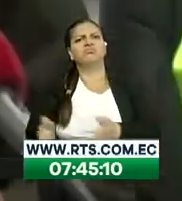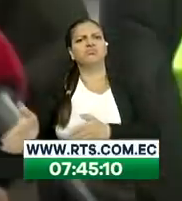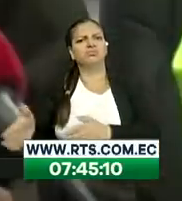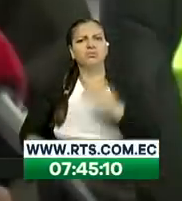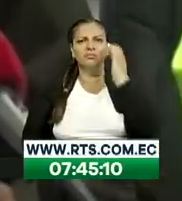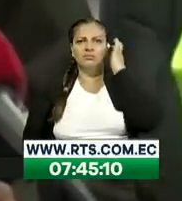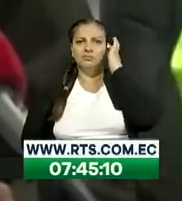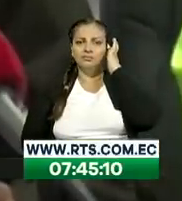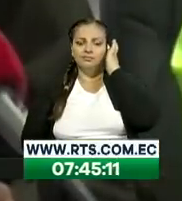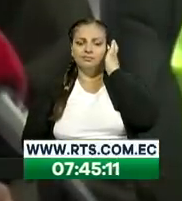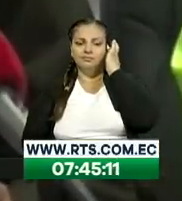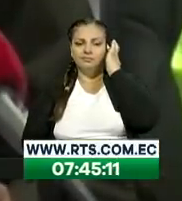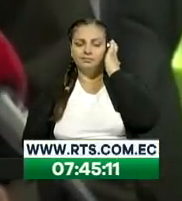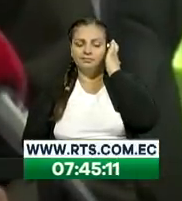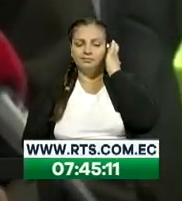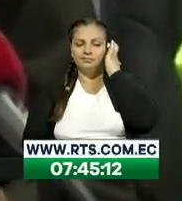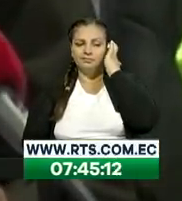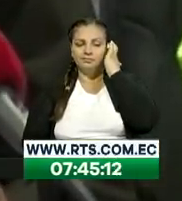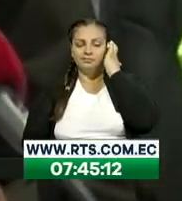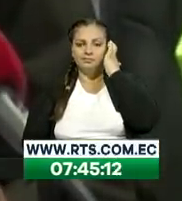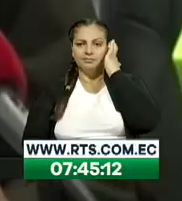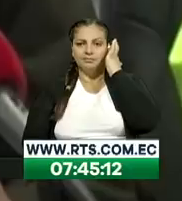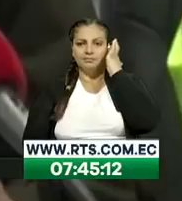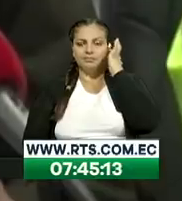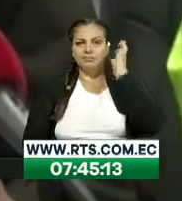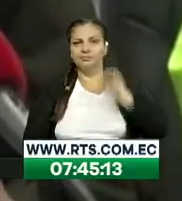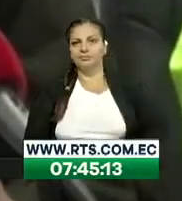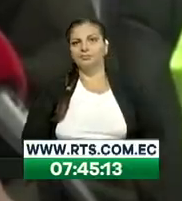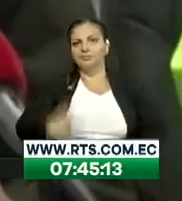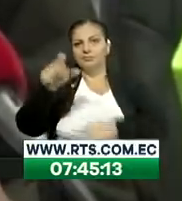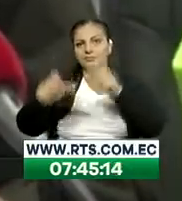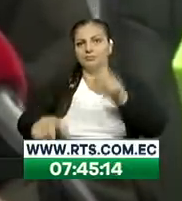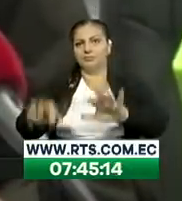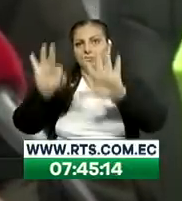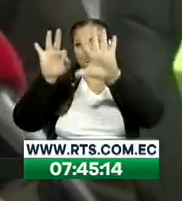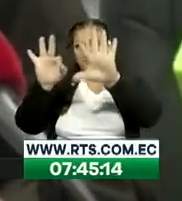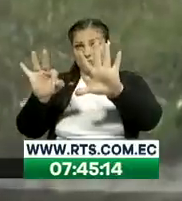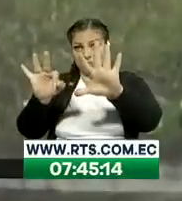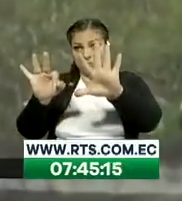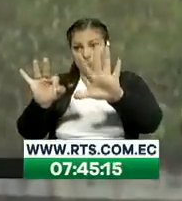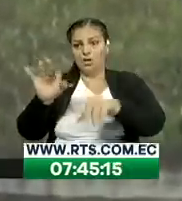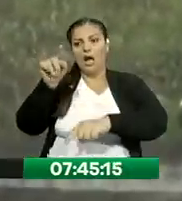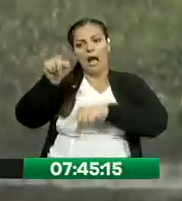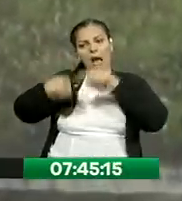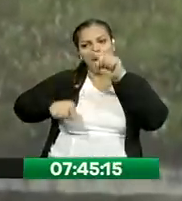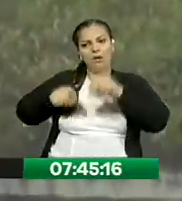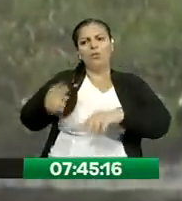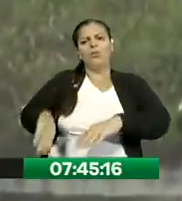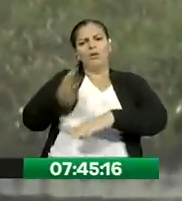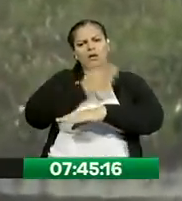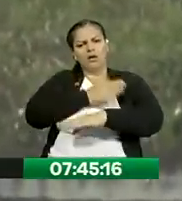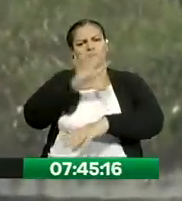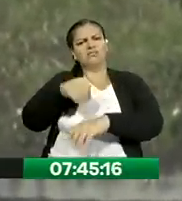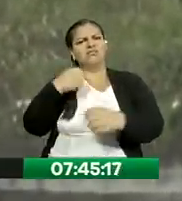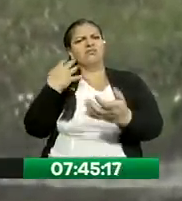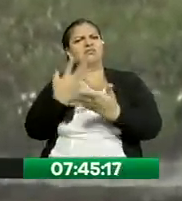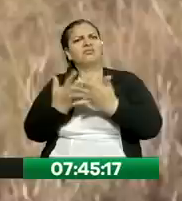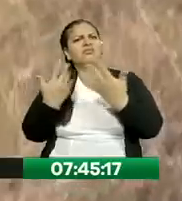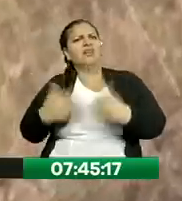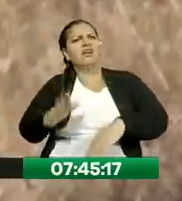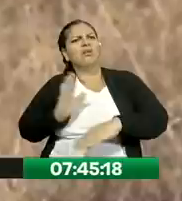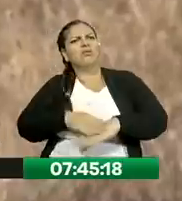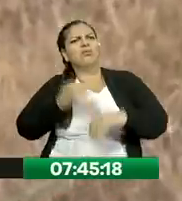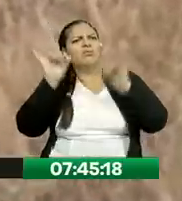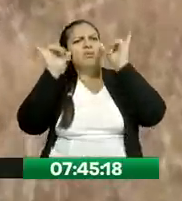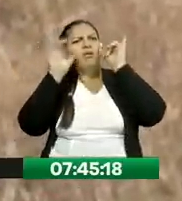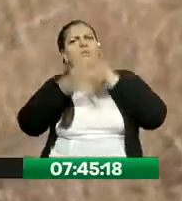Domingo. Algunos de ellos registran ya antecedentes por abigeato. Aunque han habido otros casos, se llama la atención